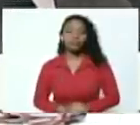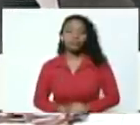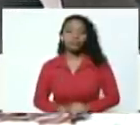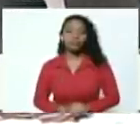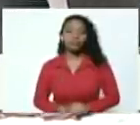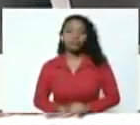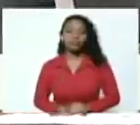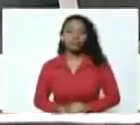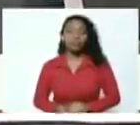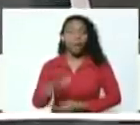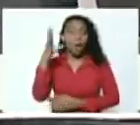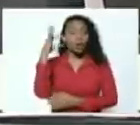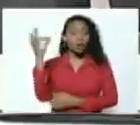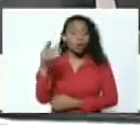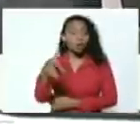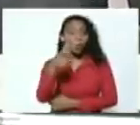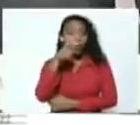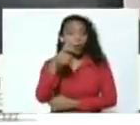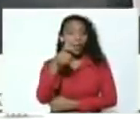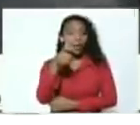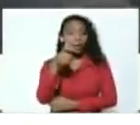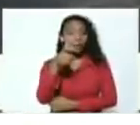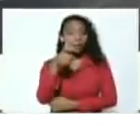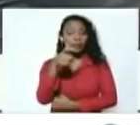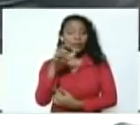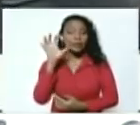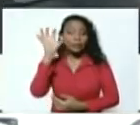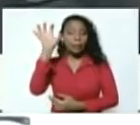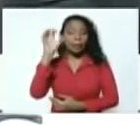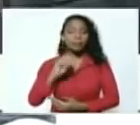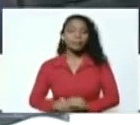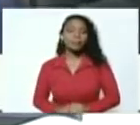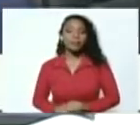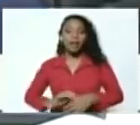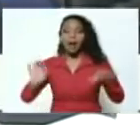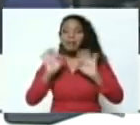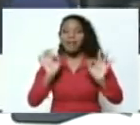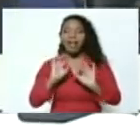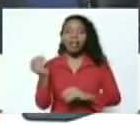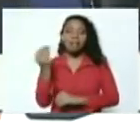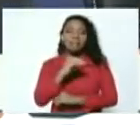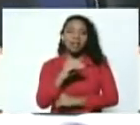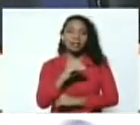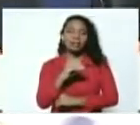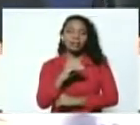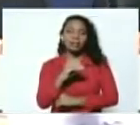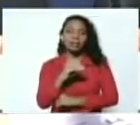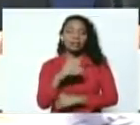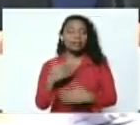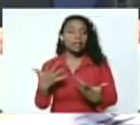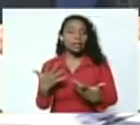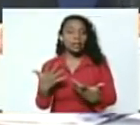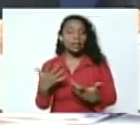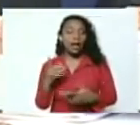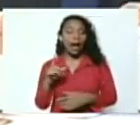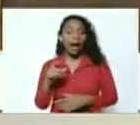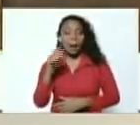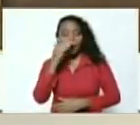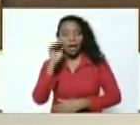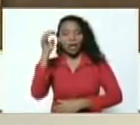del Consejo de Seguridad de la Nación. Nada más y nada menos que el mayor